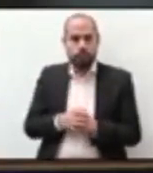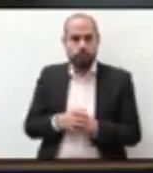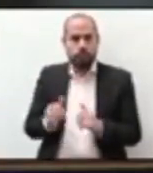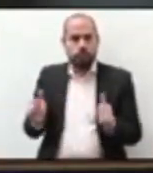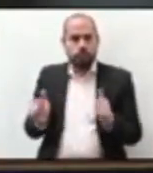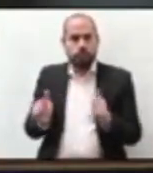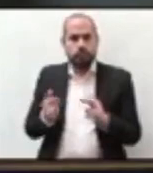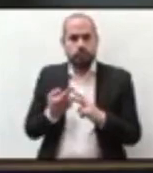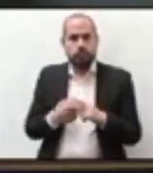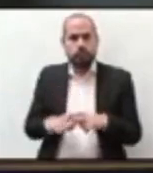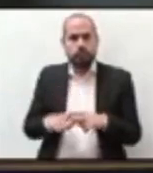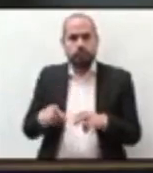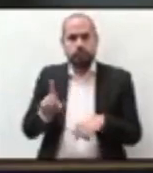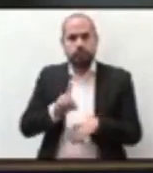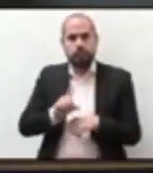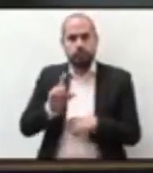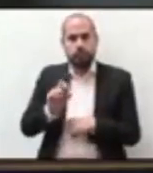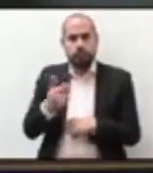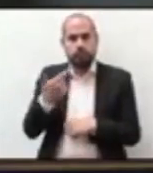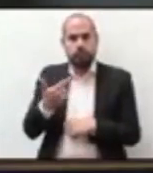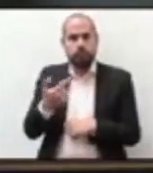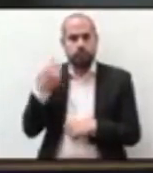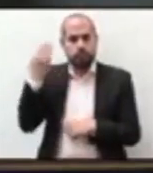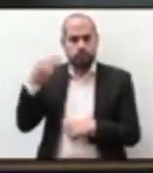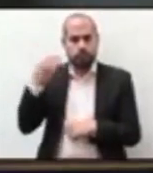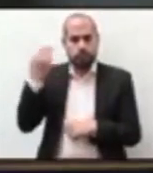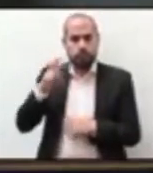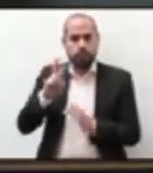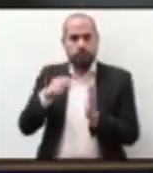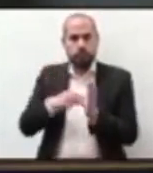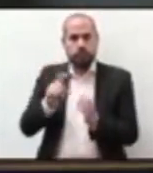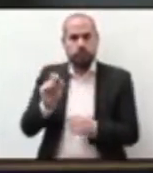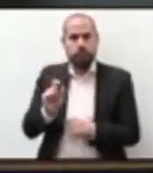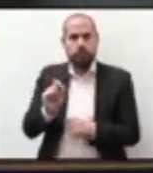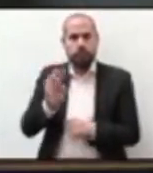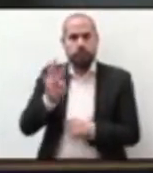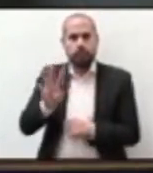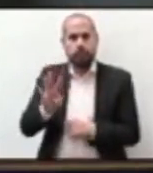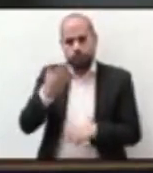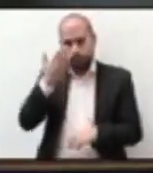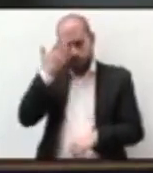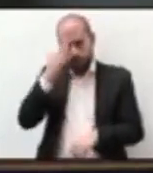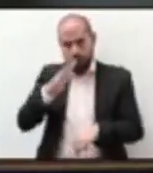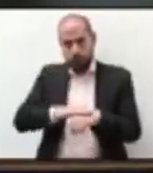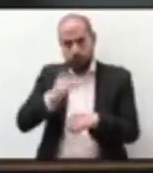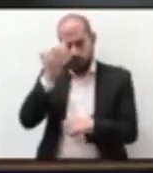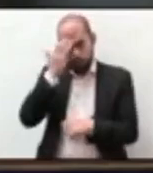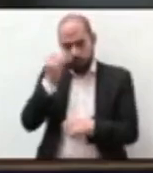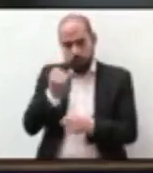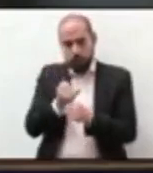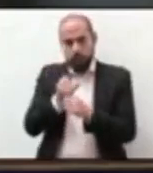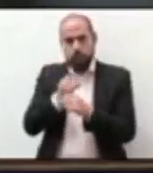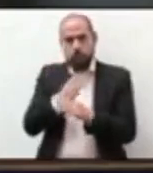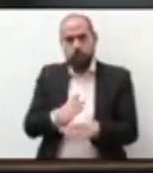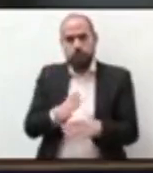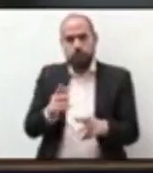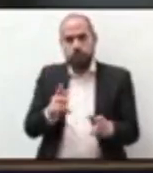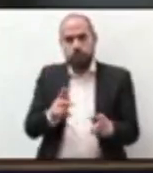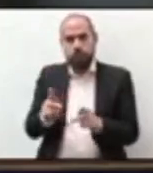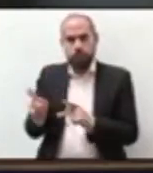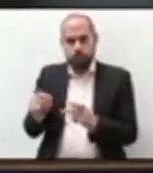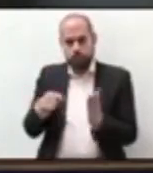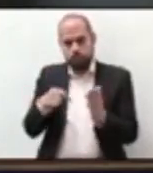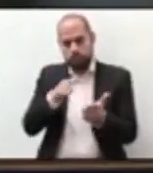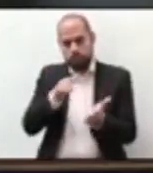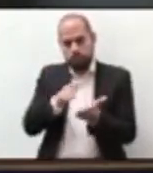efectos a partir del 27 de marzo de 2024 se toma conocimiento y Se informa que se procedió en términos